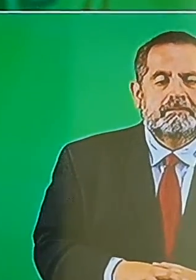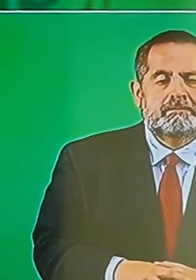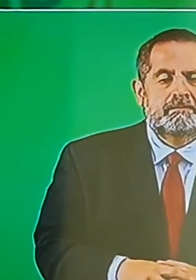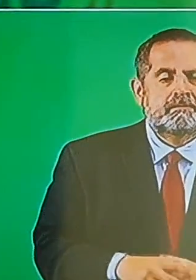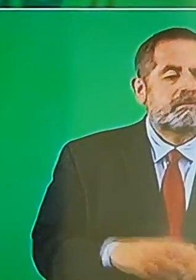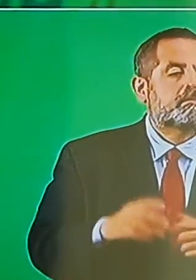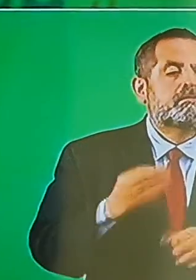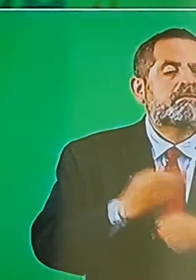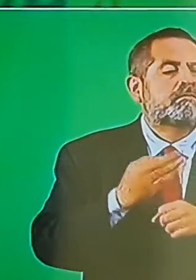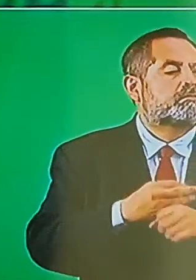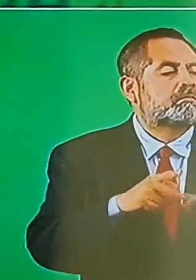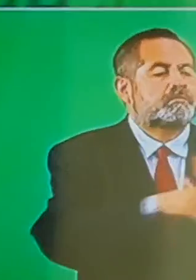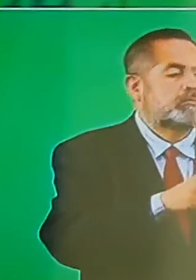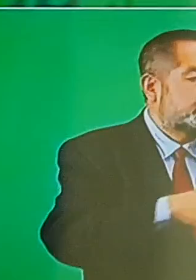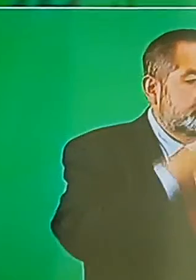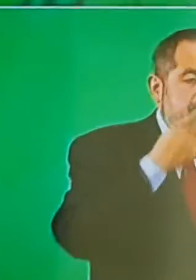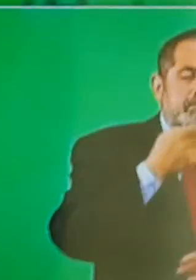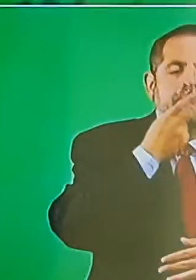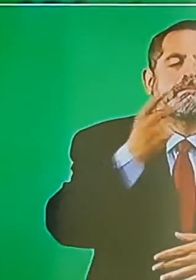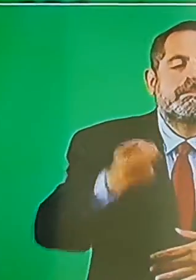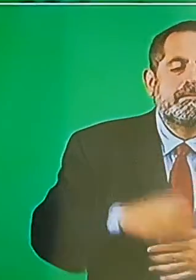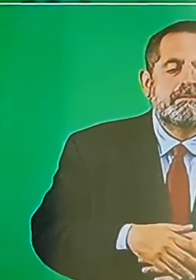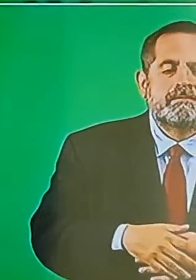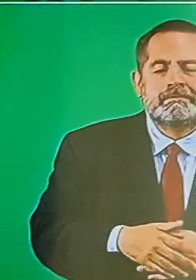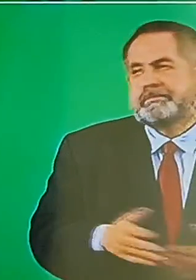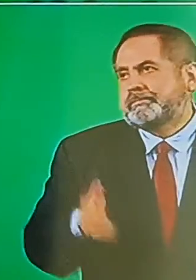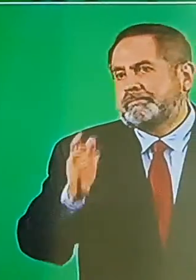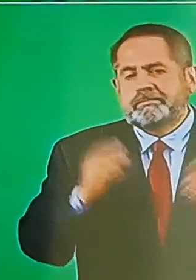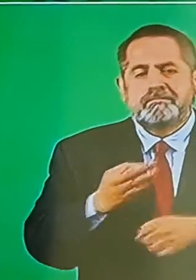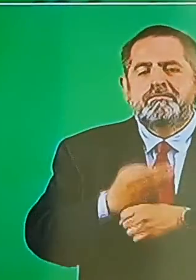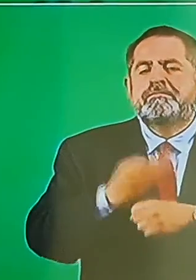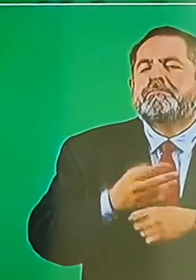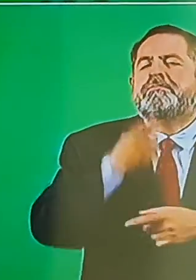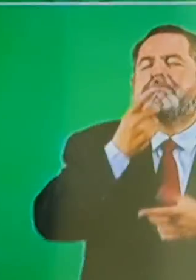¿Cómo estaríamos ahora aquí?